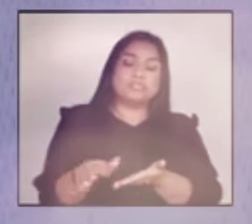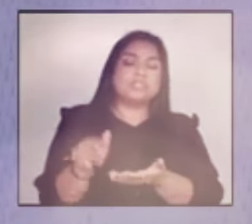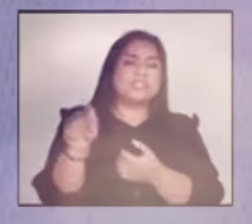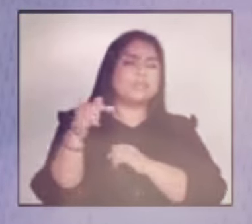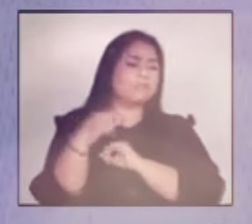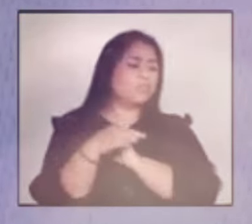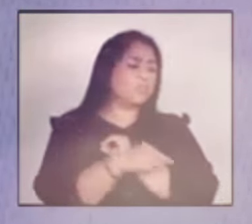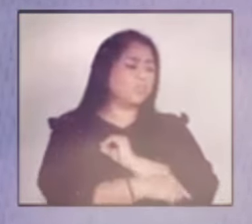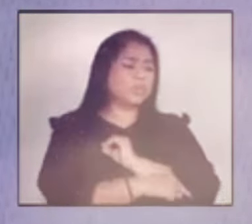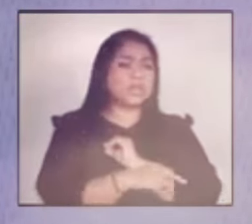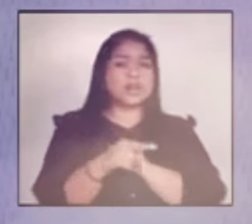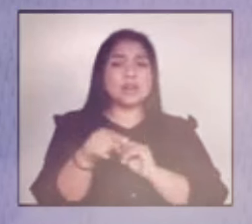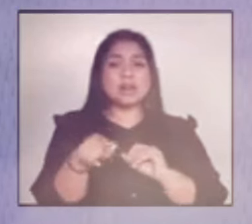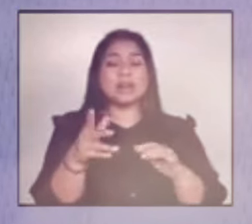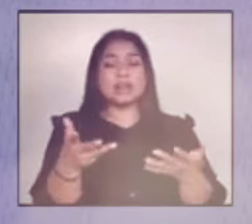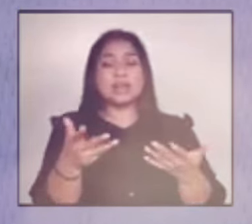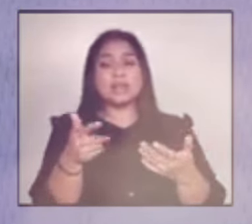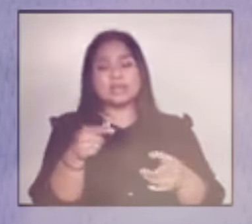raíz en una de las